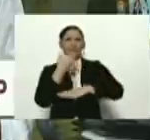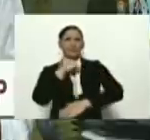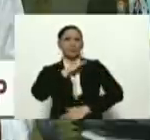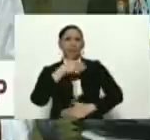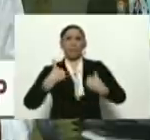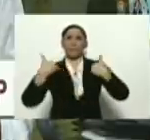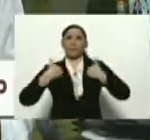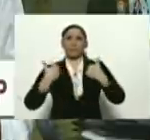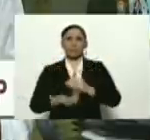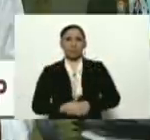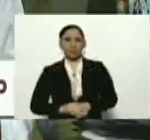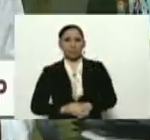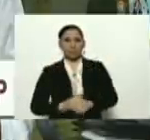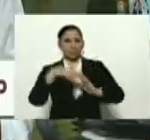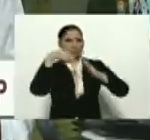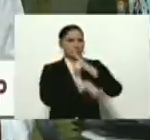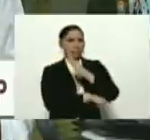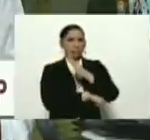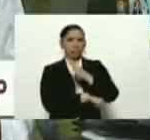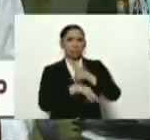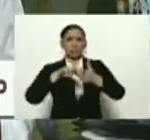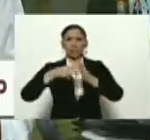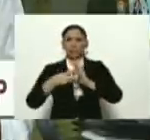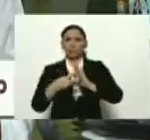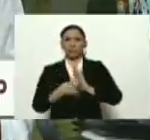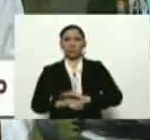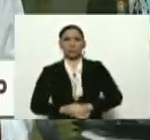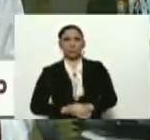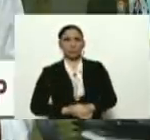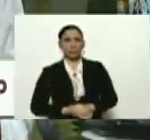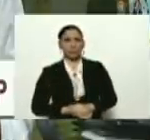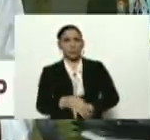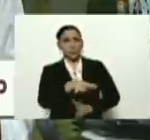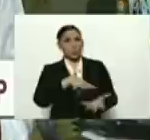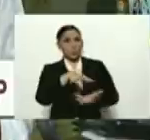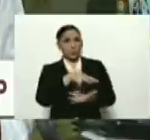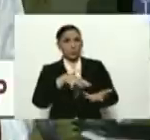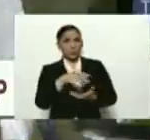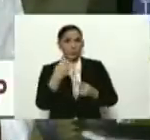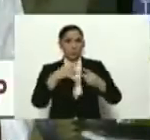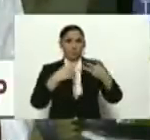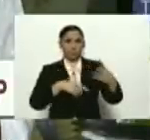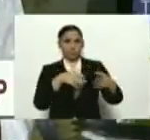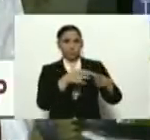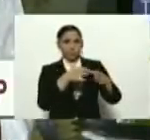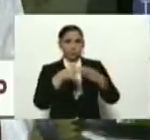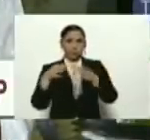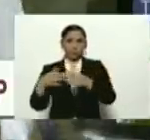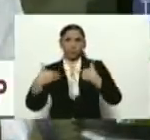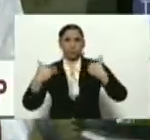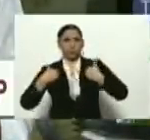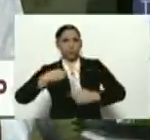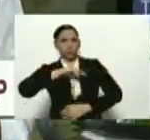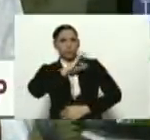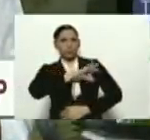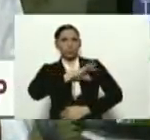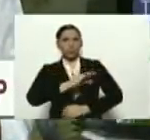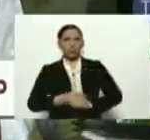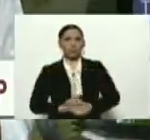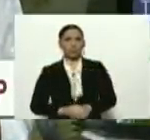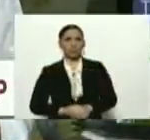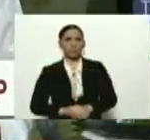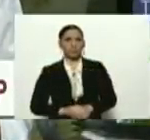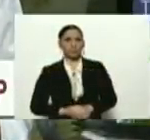amenaza con profundizar significativamente la crisis multisectorial que sufren nuestras sociedades,